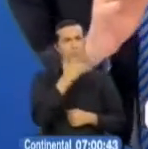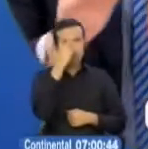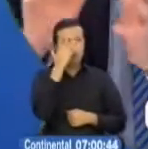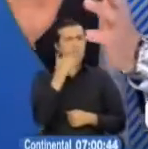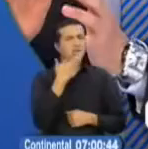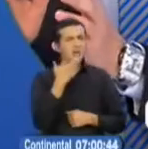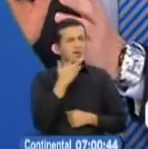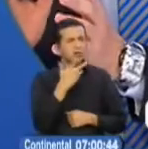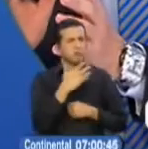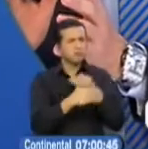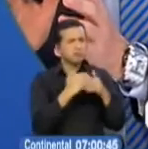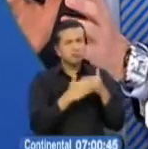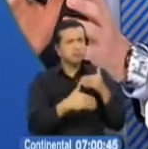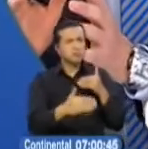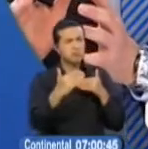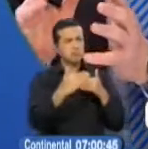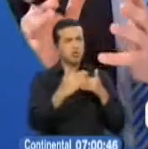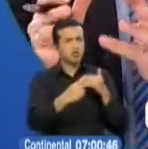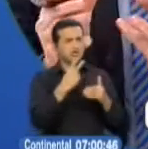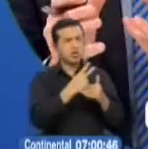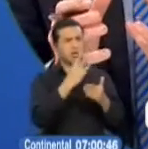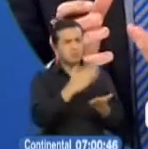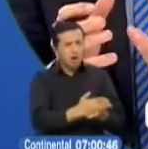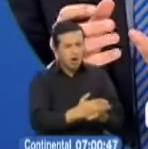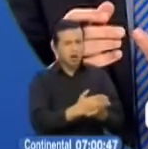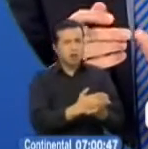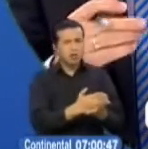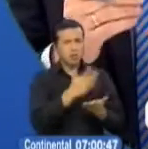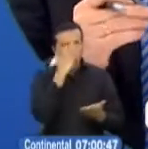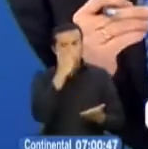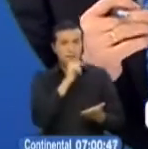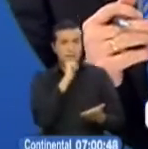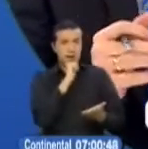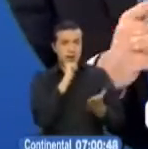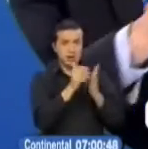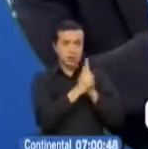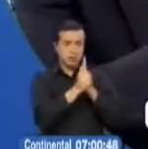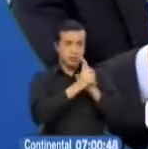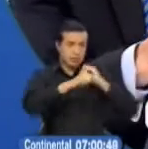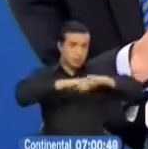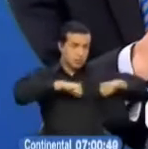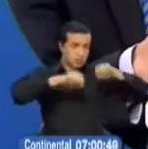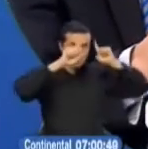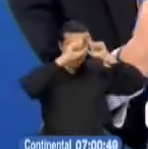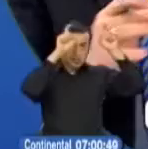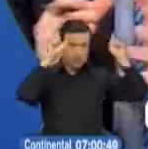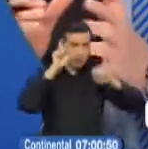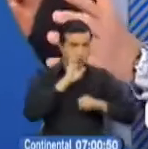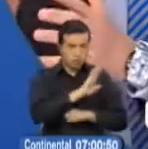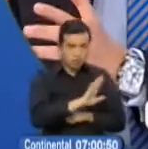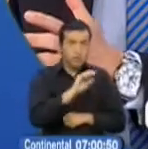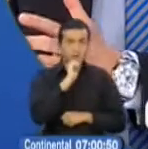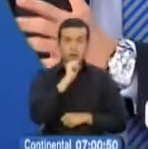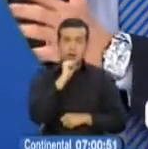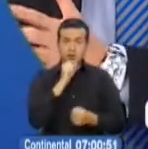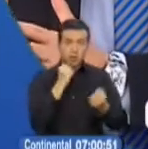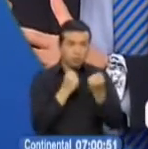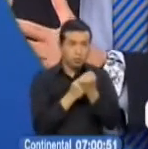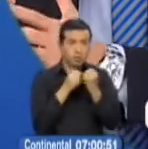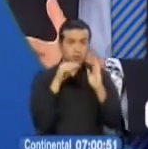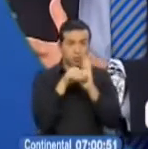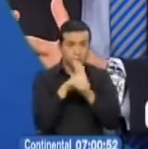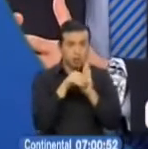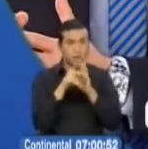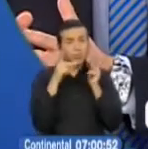cual no son sostenibles en el tiempo? ¿Es una falta de capacidad de gestión de las propias MIPYMES, falta de apoyo de la